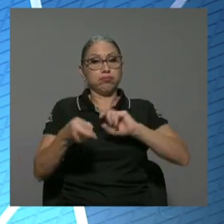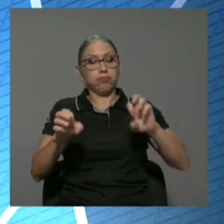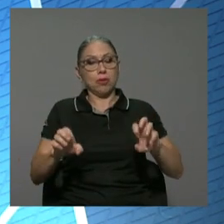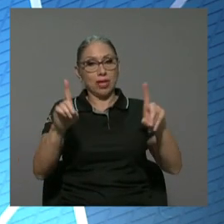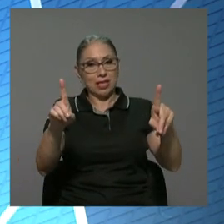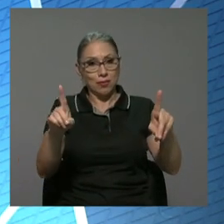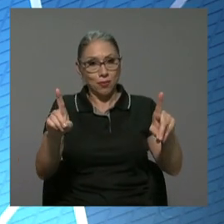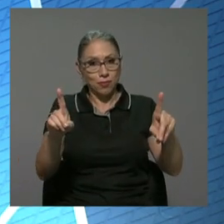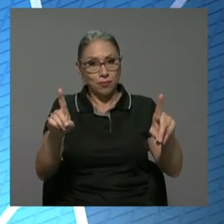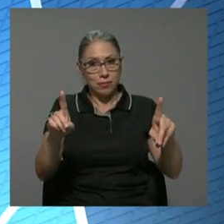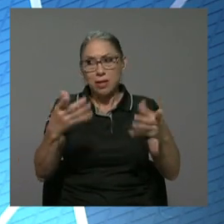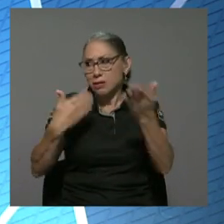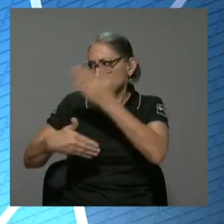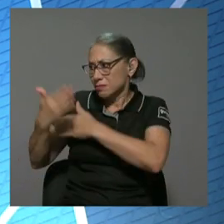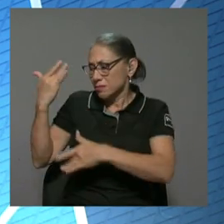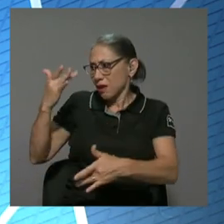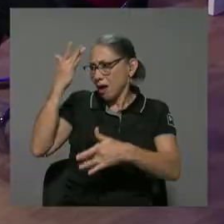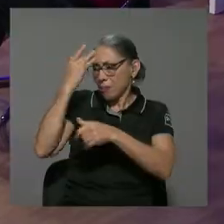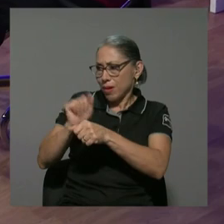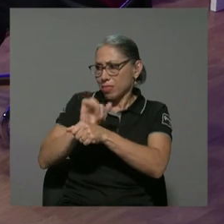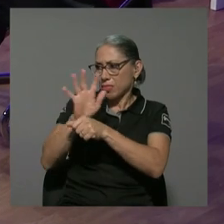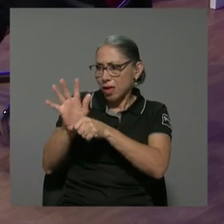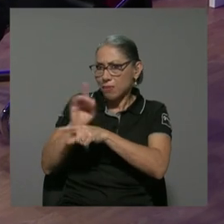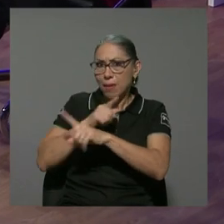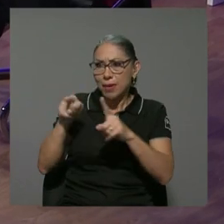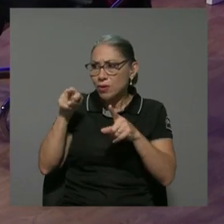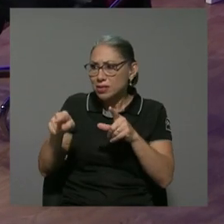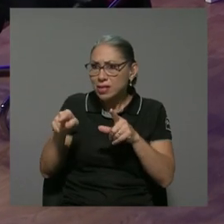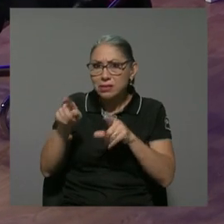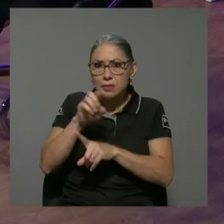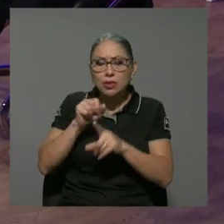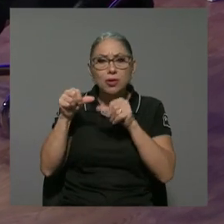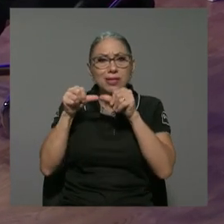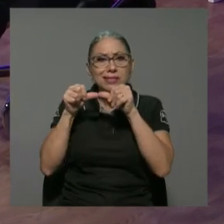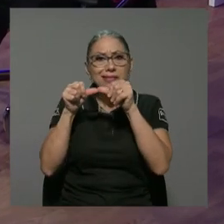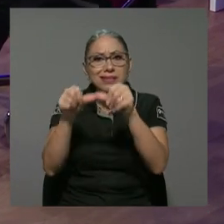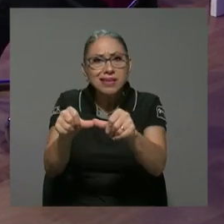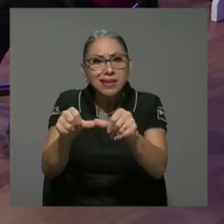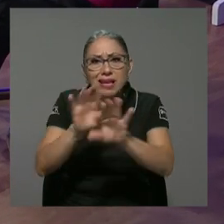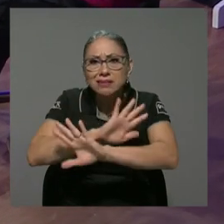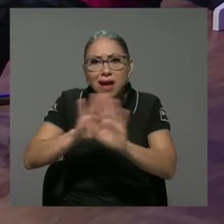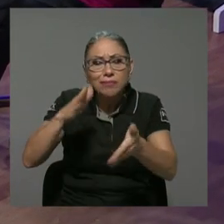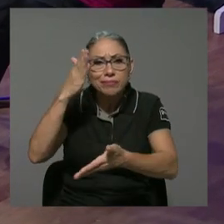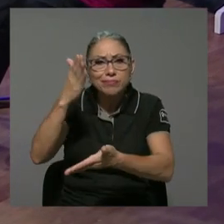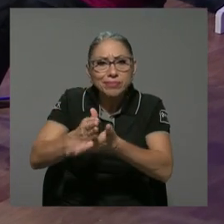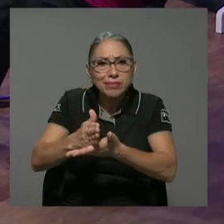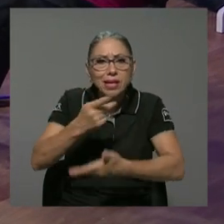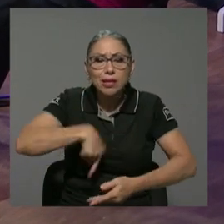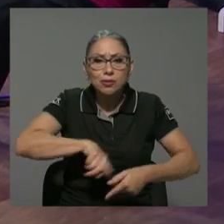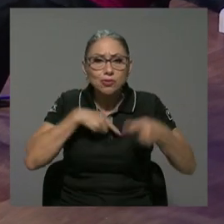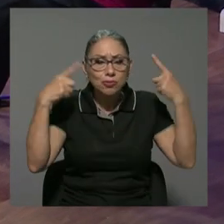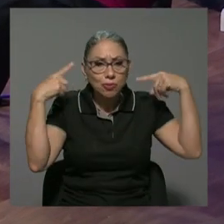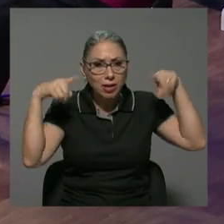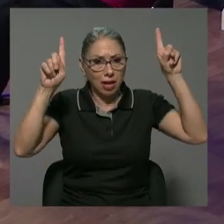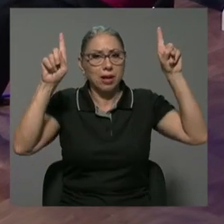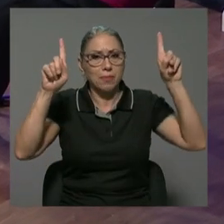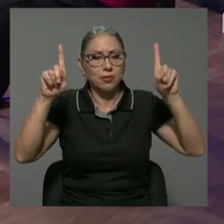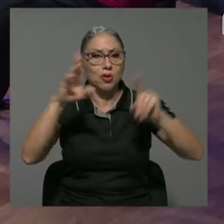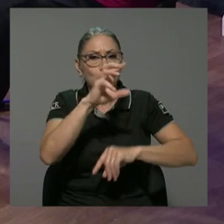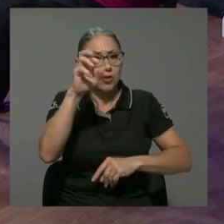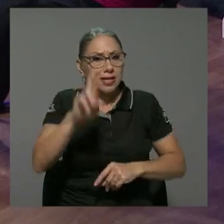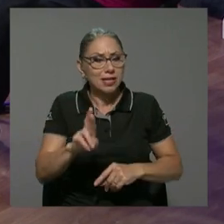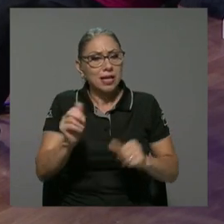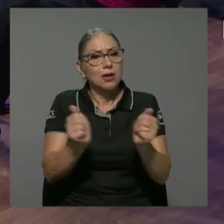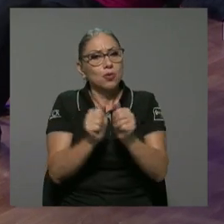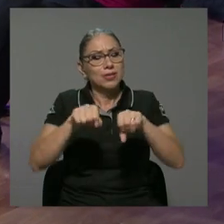pandemia sigue, realmente, ¿verdad? O sea, salgamos de ahí, que logremos que nuestro país efectivamente tenga un sistema de